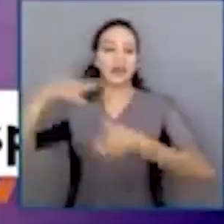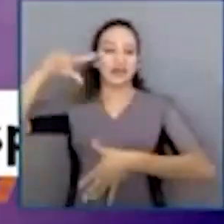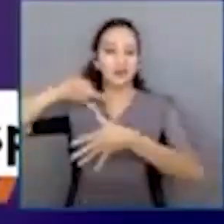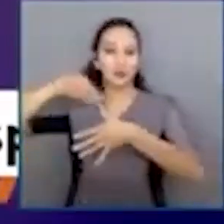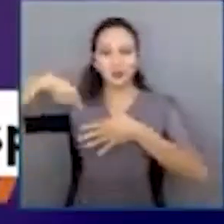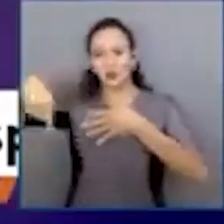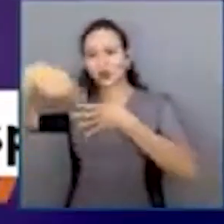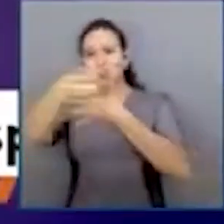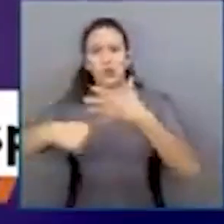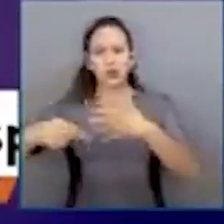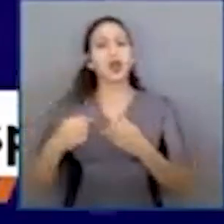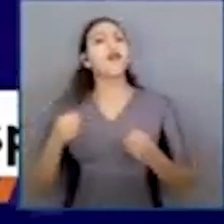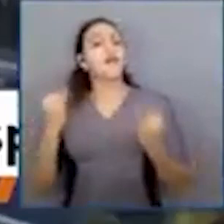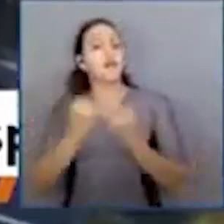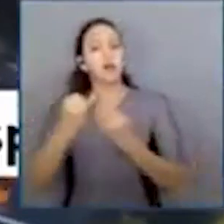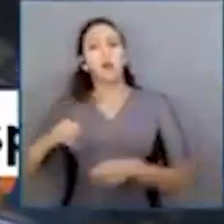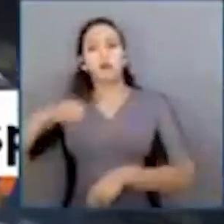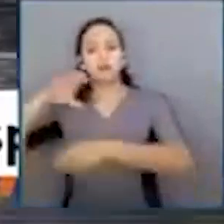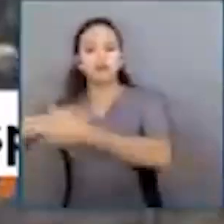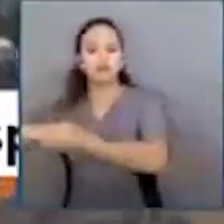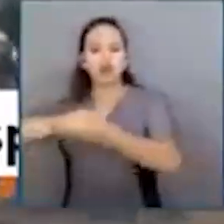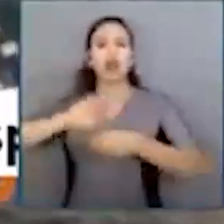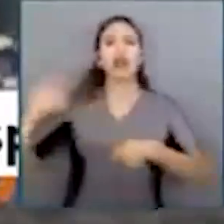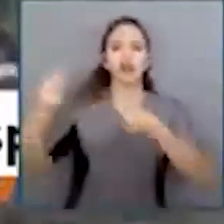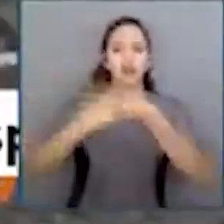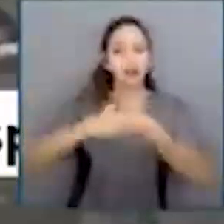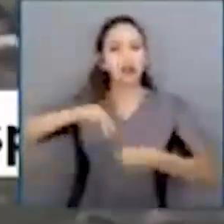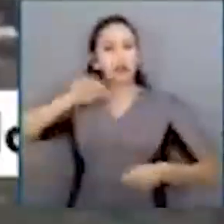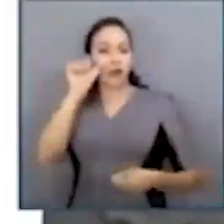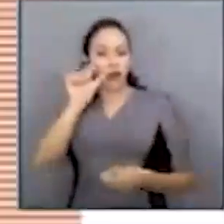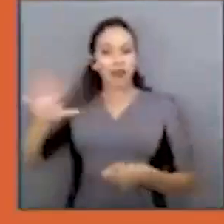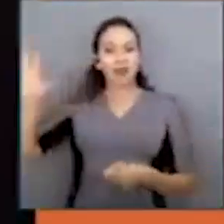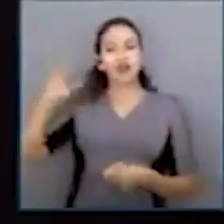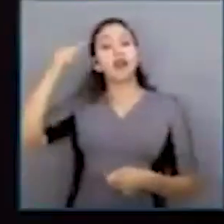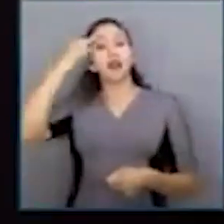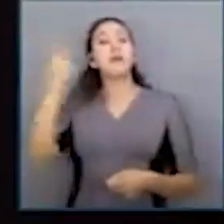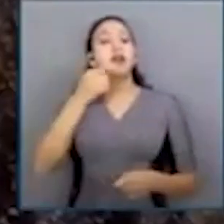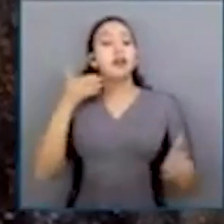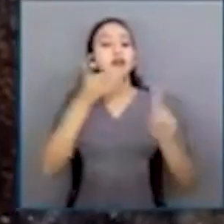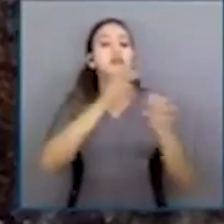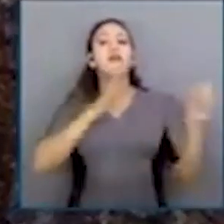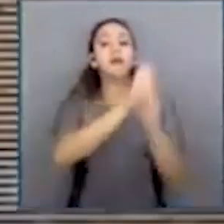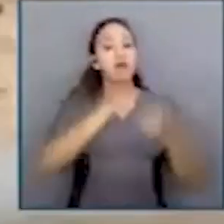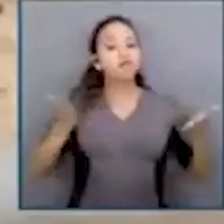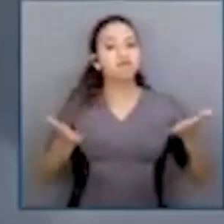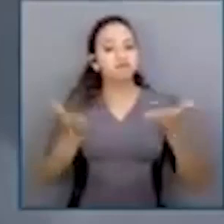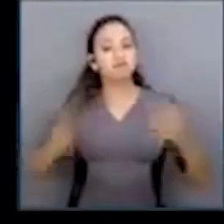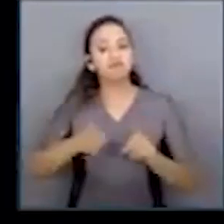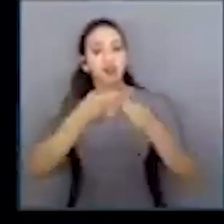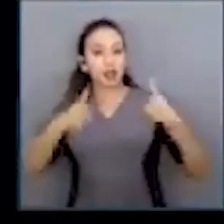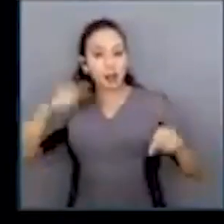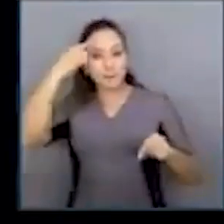de aliados extracomunitarios en Europa y Asia con el propósito central de impulsar el desarrollo de la televisión pública